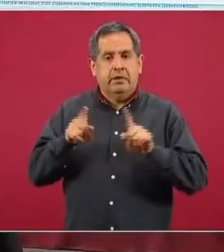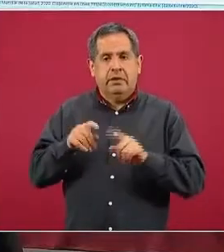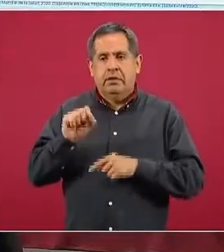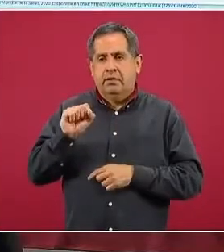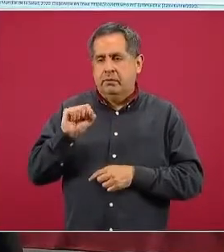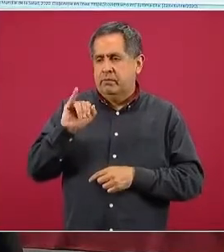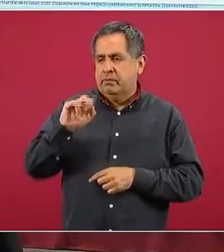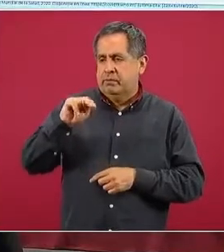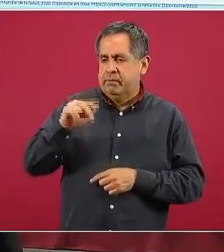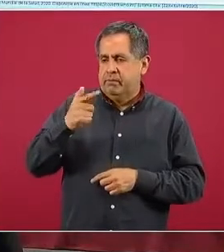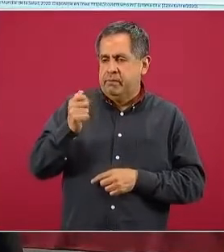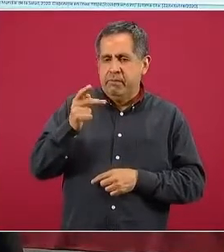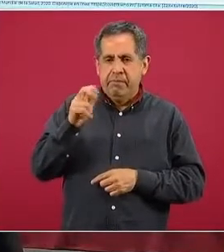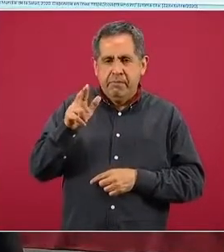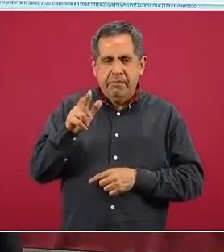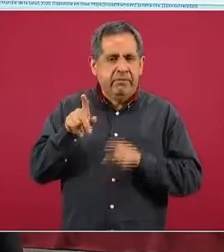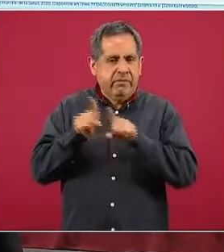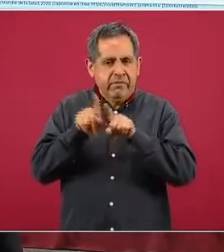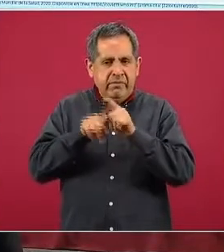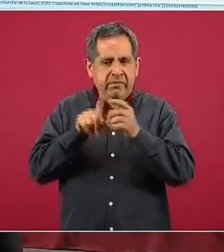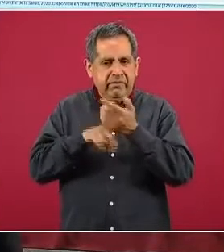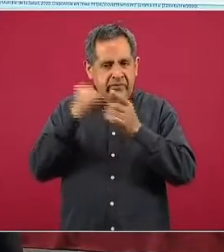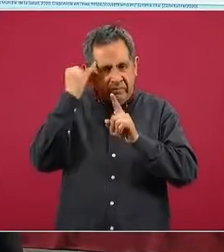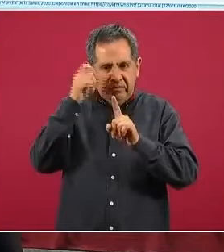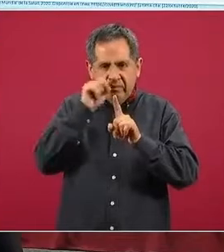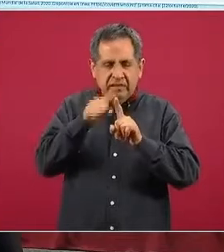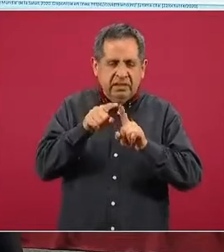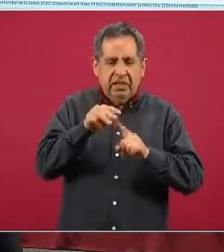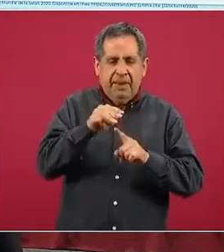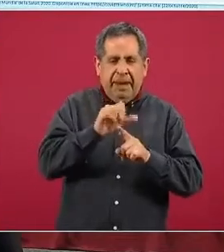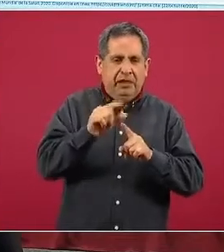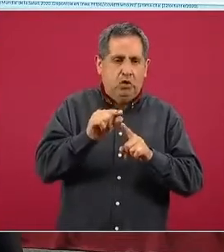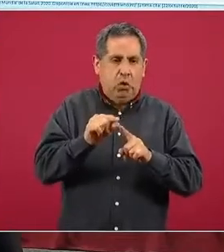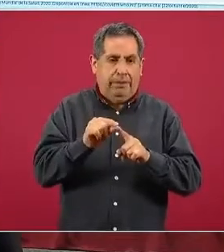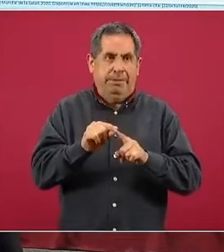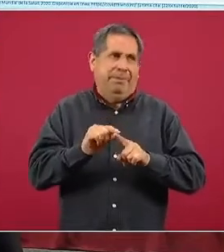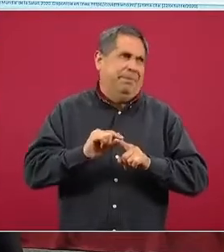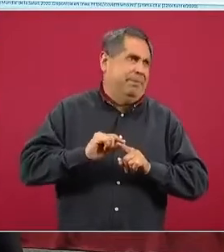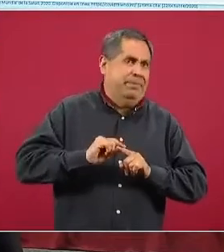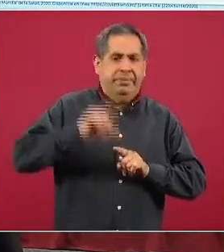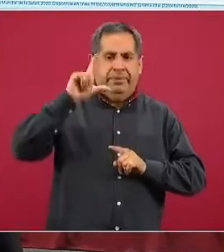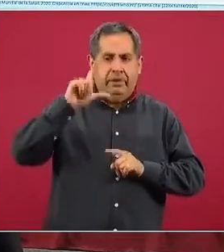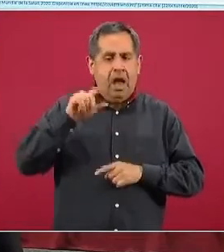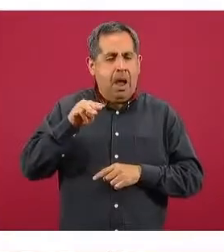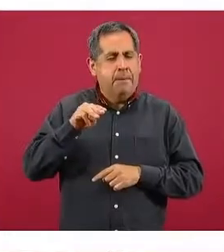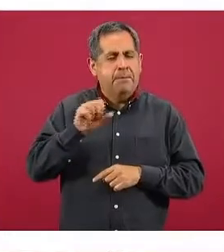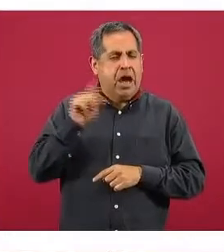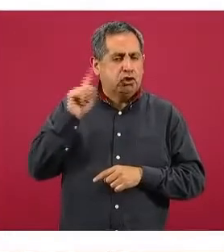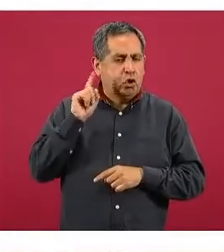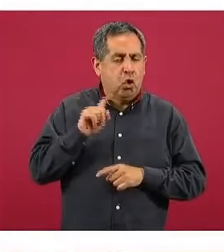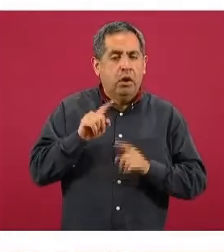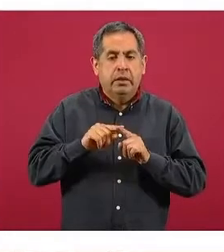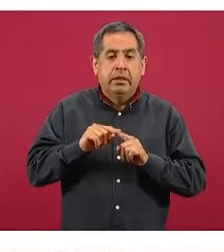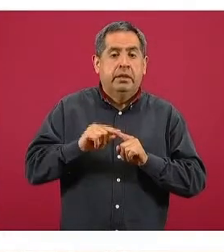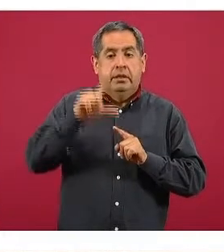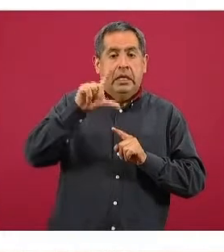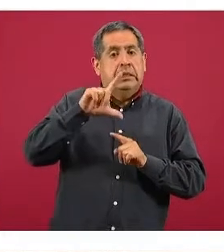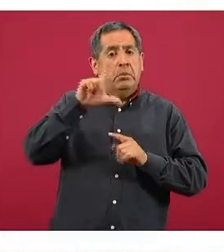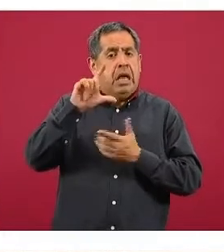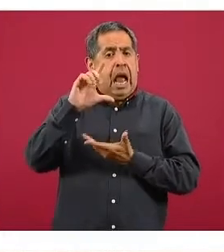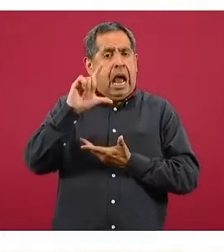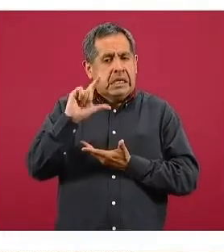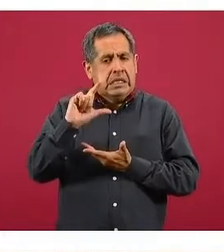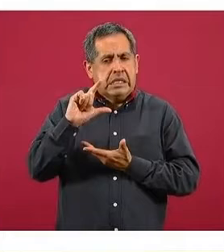Singapur, un poco la misma idea. A finales de marzo tuvieron el inicio, después tuvieron un lento